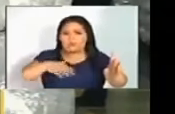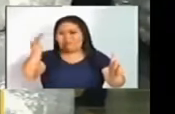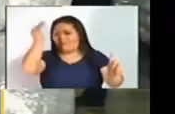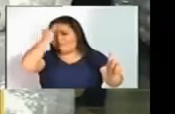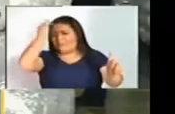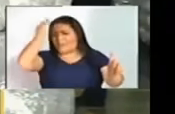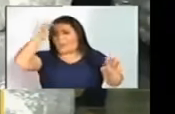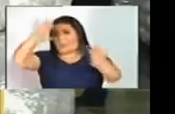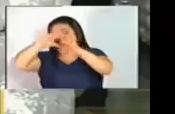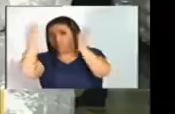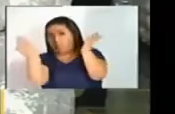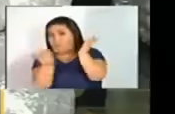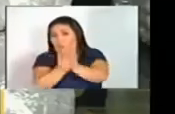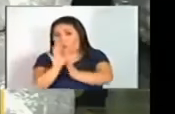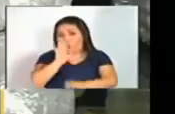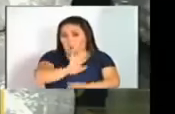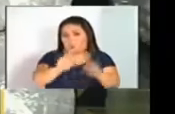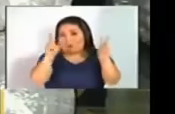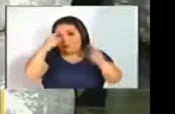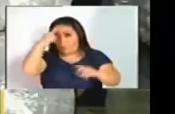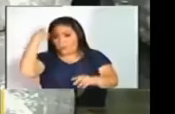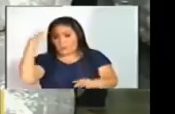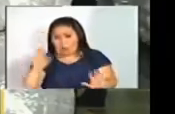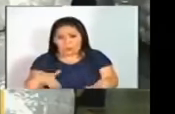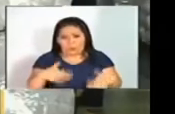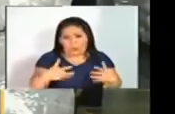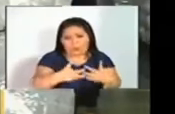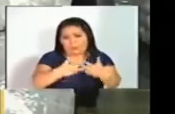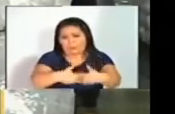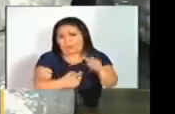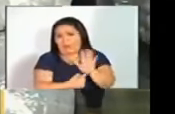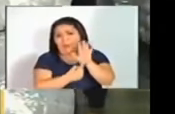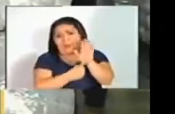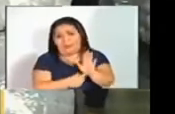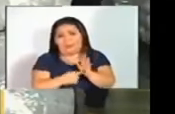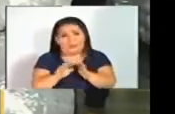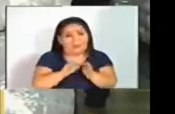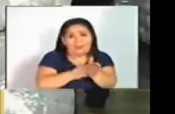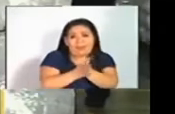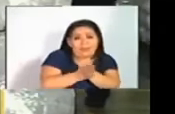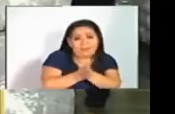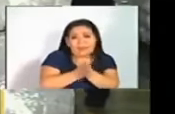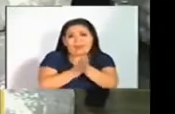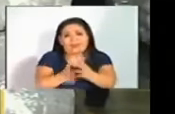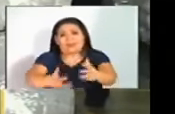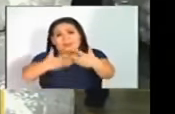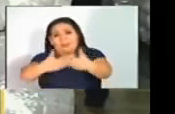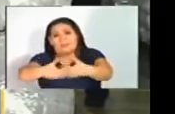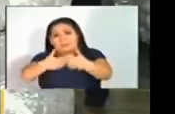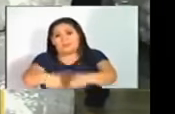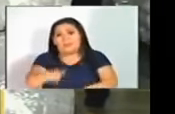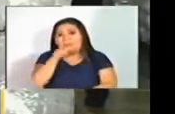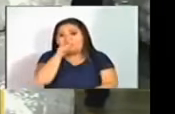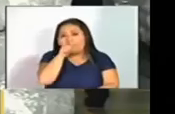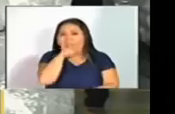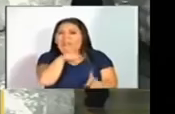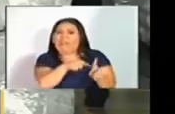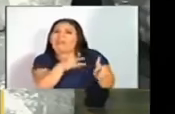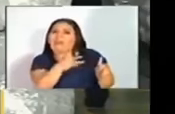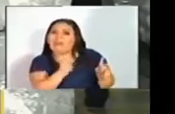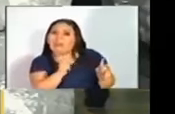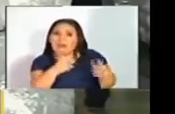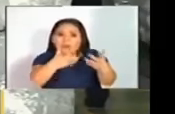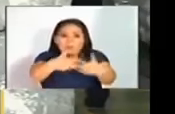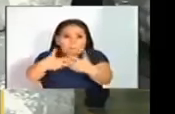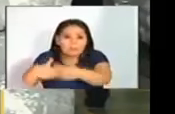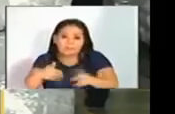sus aspiraciones políticas, no representa a la empresa privada ni representa los intereses de la empresa privada, porque su interés no es de que la empresa